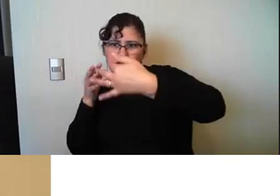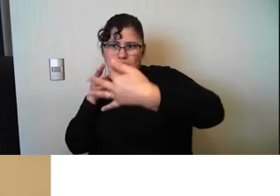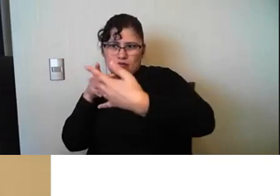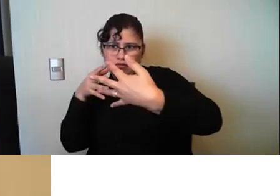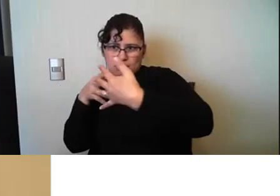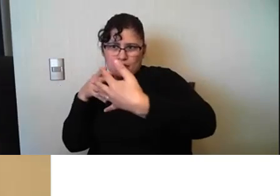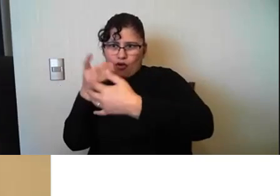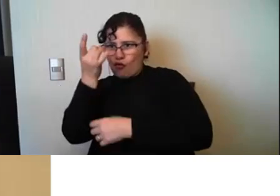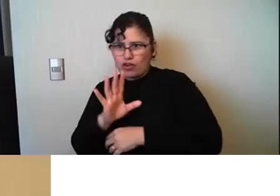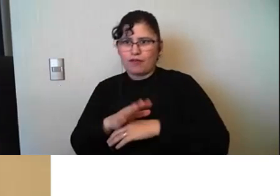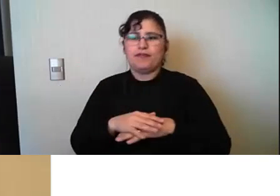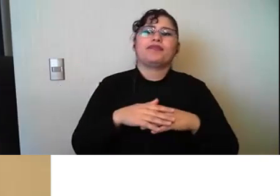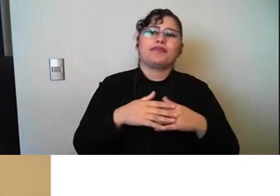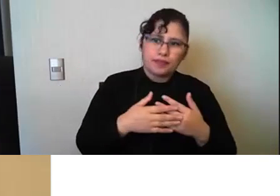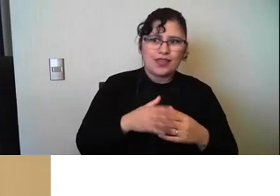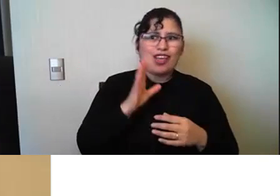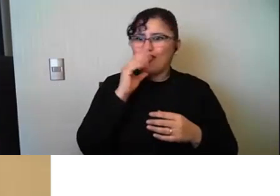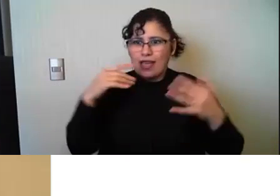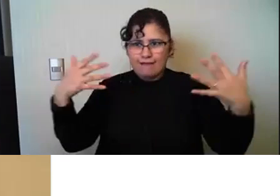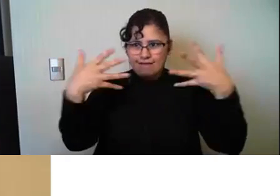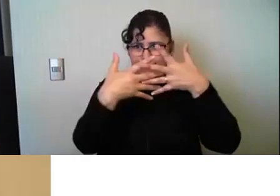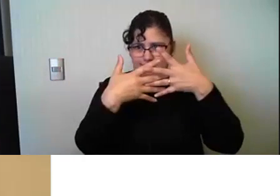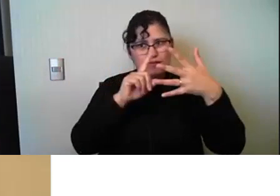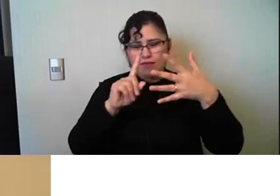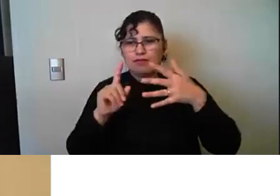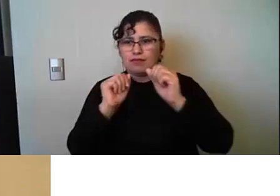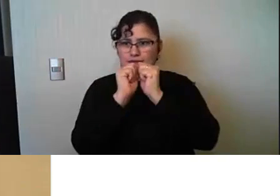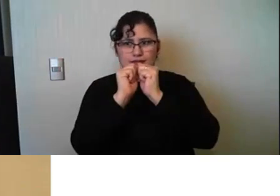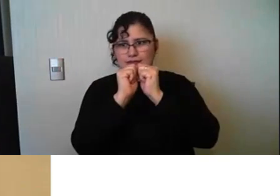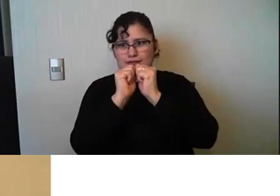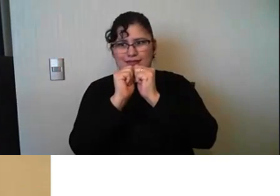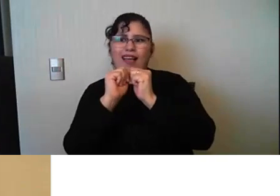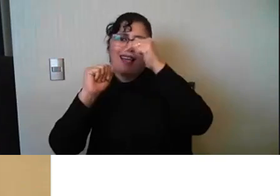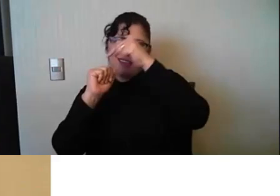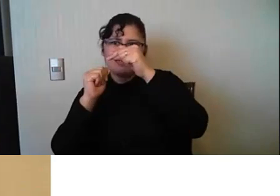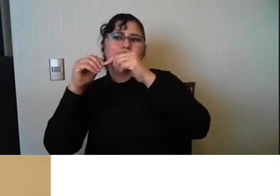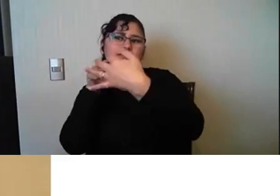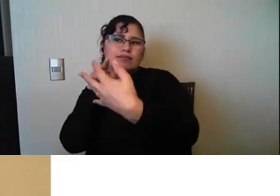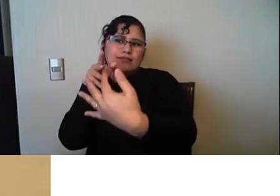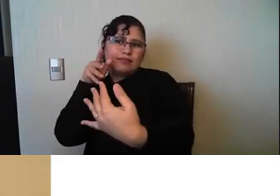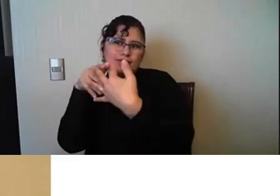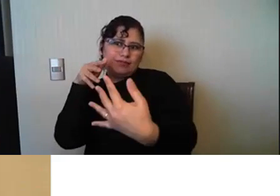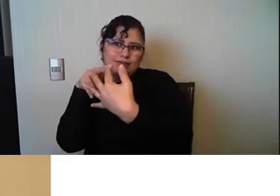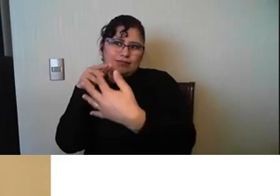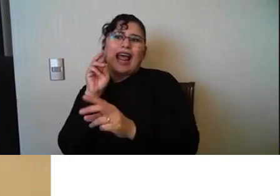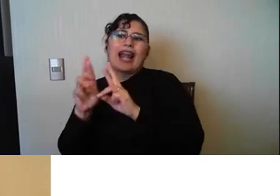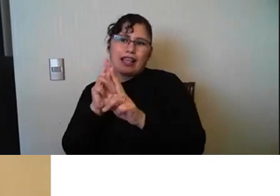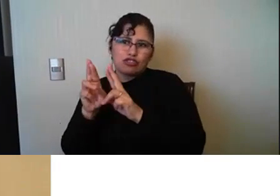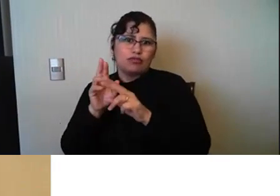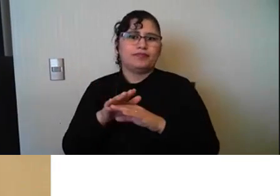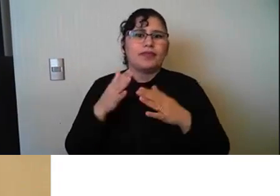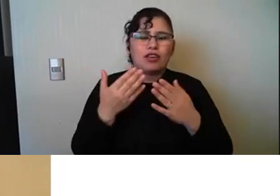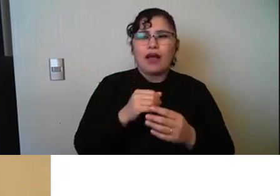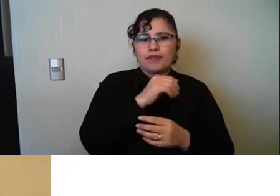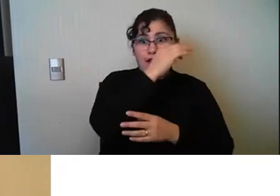directa, si se fijan, a través del fascículo uncinado que aparece acá, entre el lóbulo temporal y el lóbulo frontal,